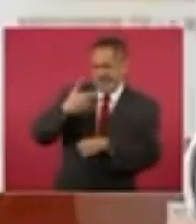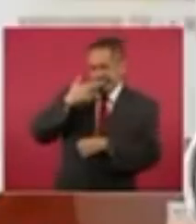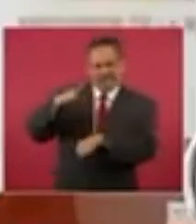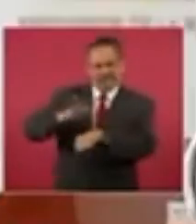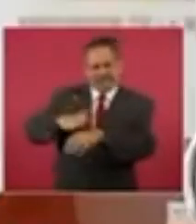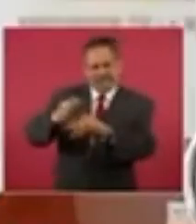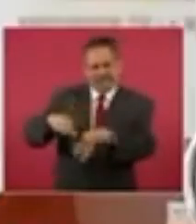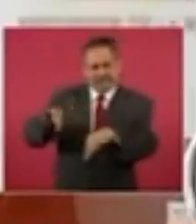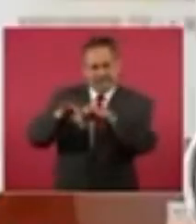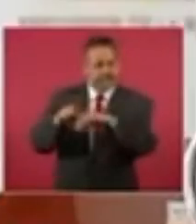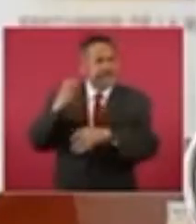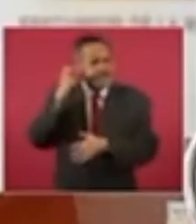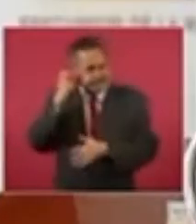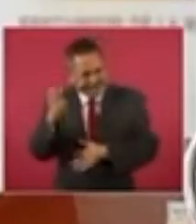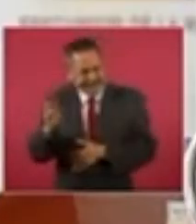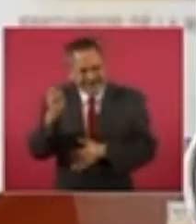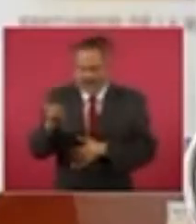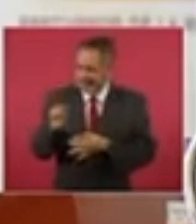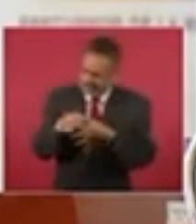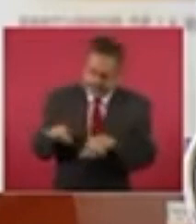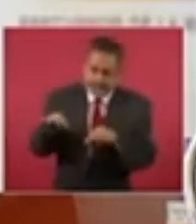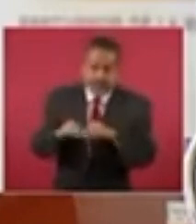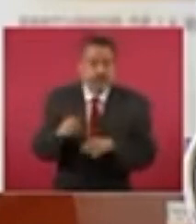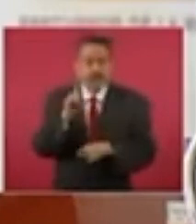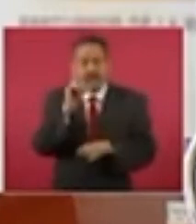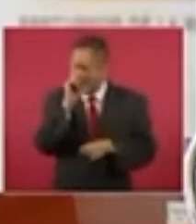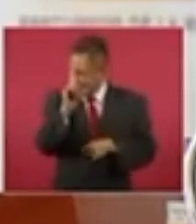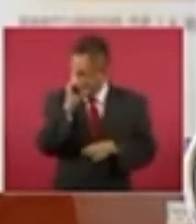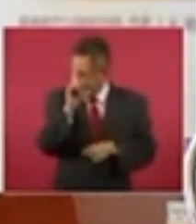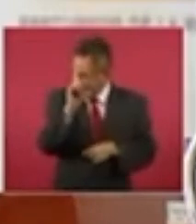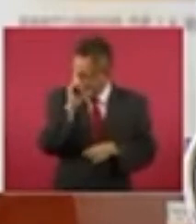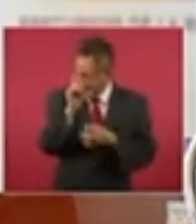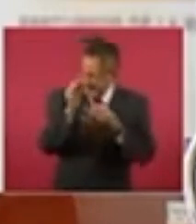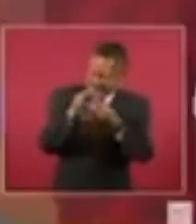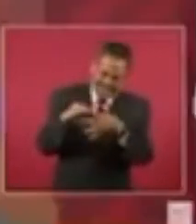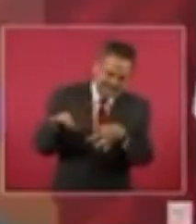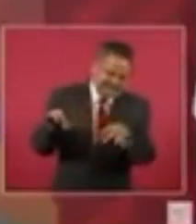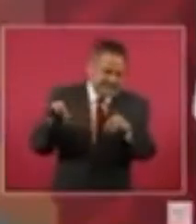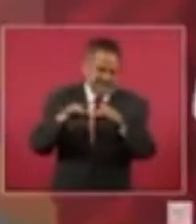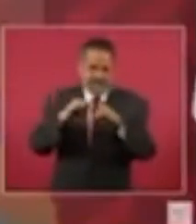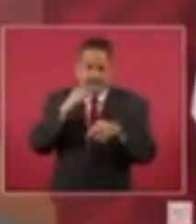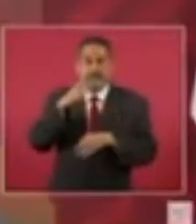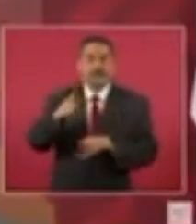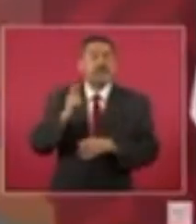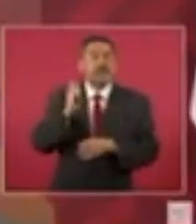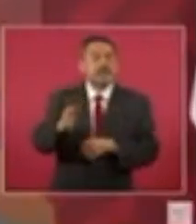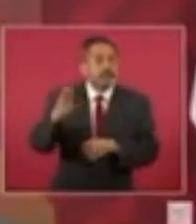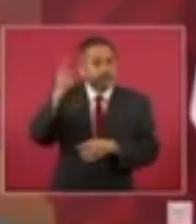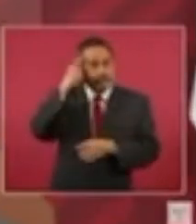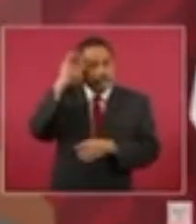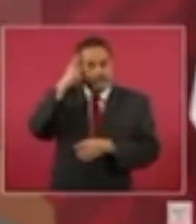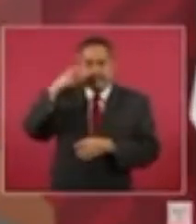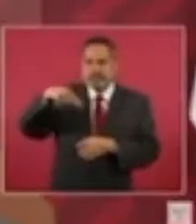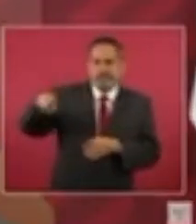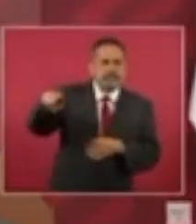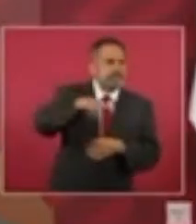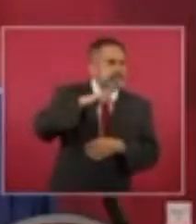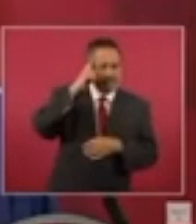Todo eso es muy importante, pero lo más importante de todo es el cambio de mentalidad,